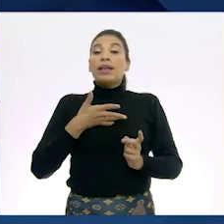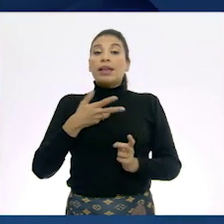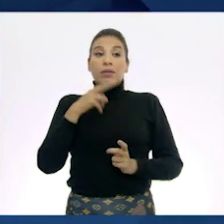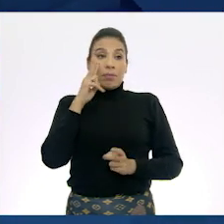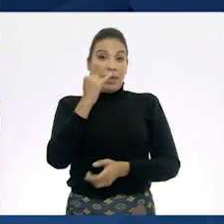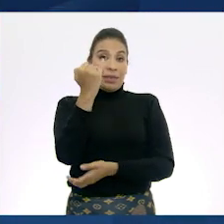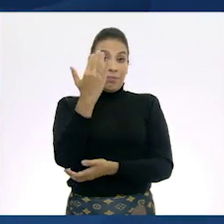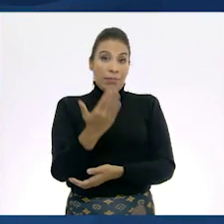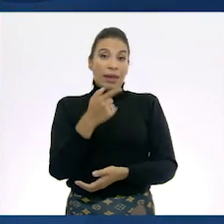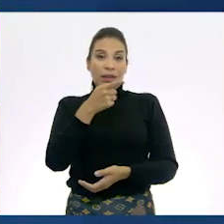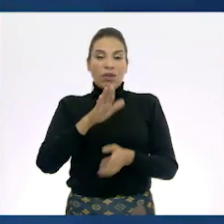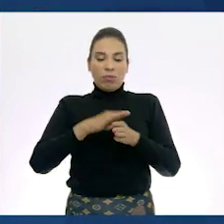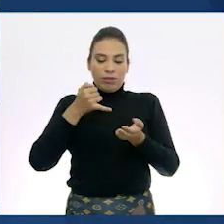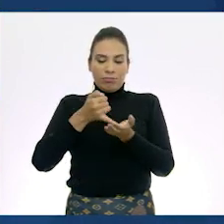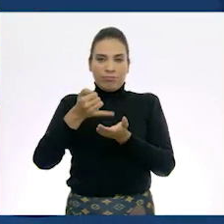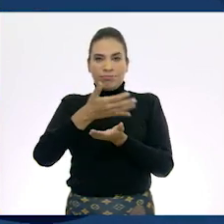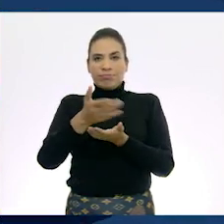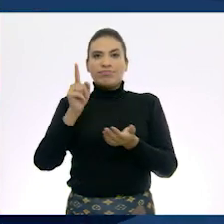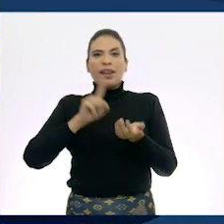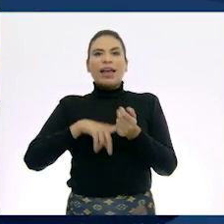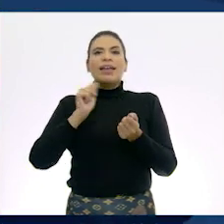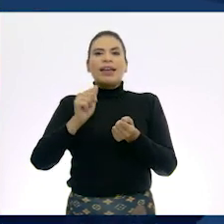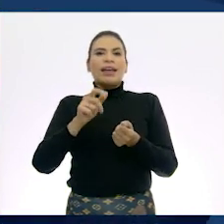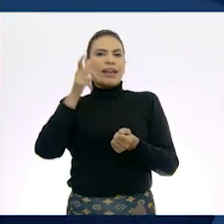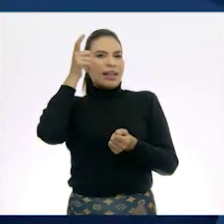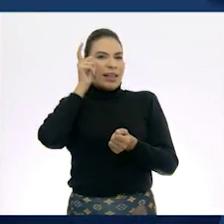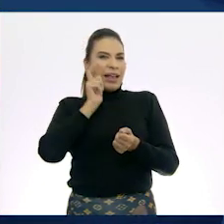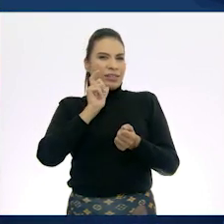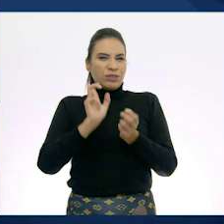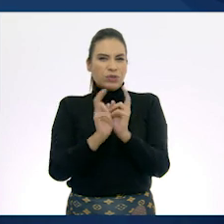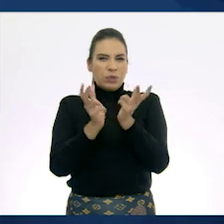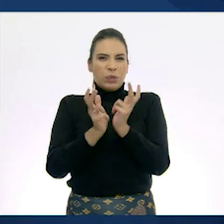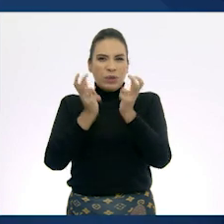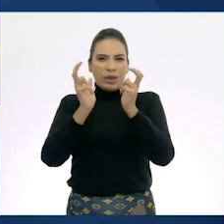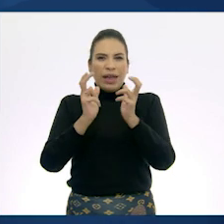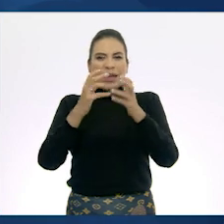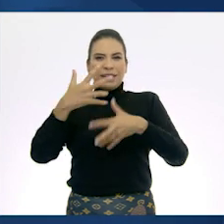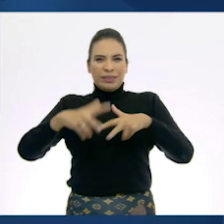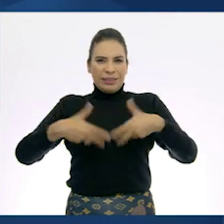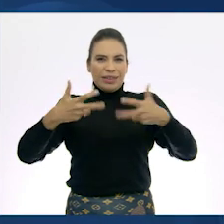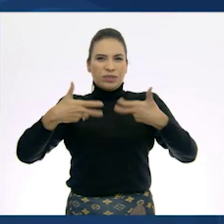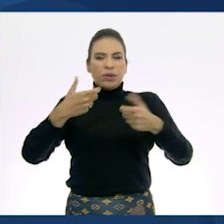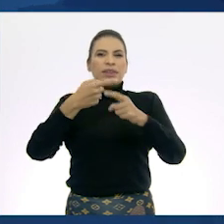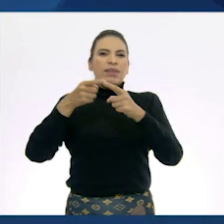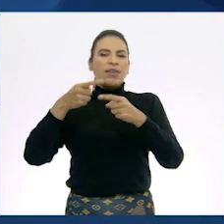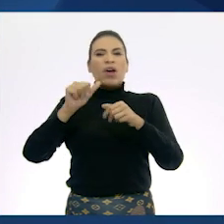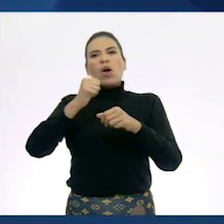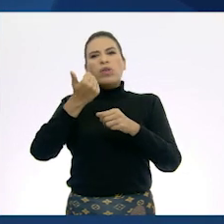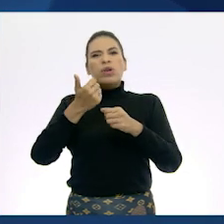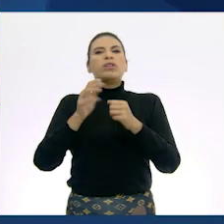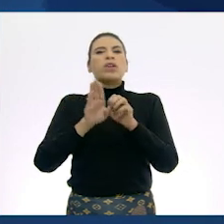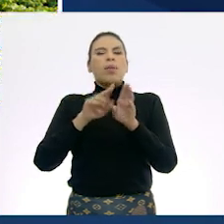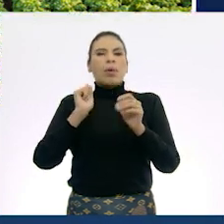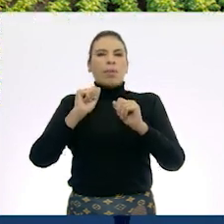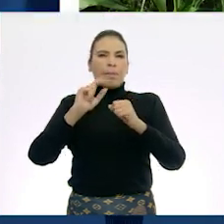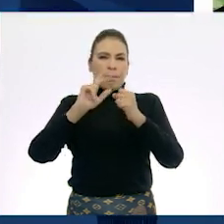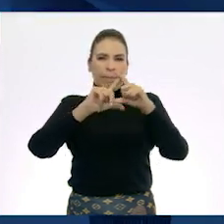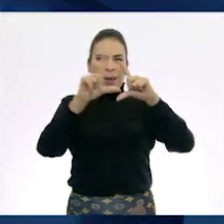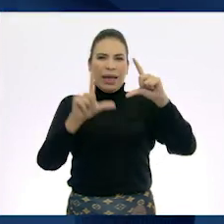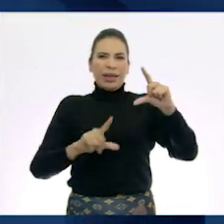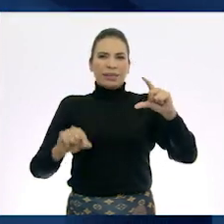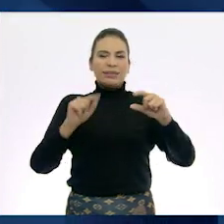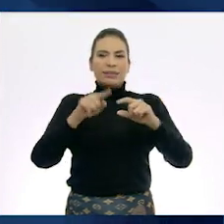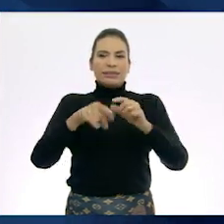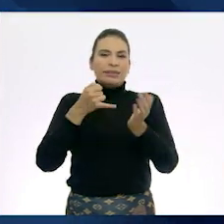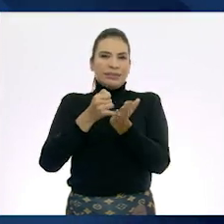una imagen, este es un cultivo de lechuga, pero pues sabemos que en nuestro país y en muchos otros países la agricultura